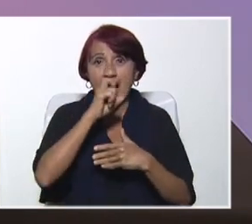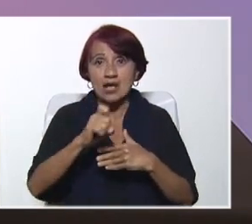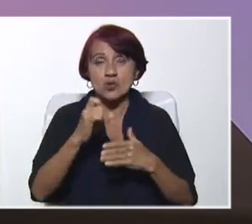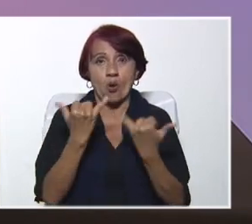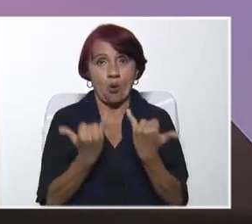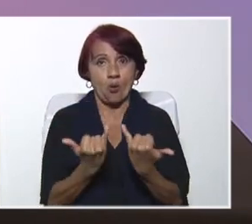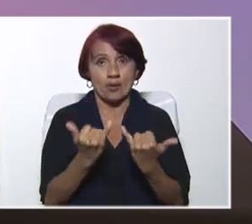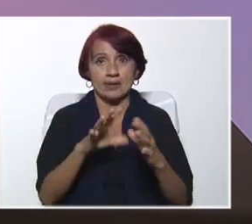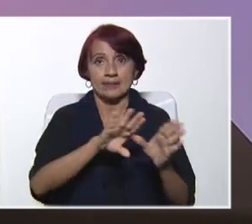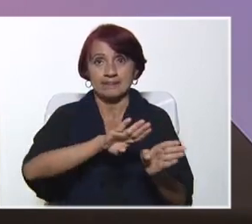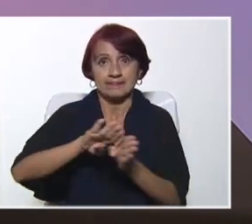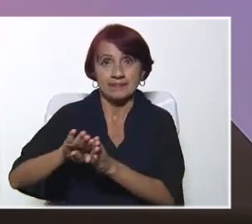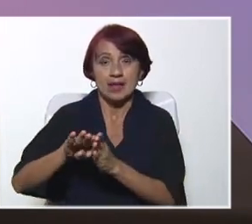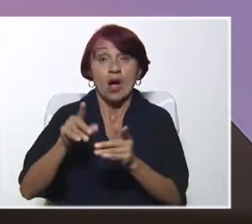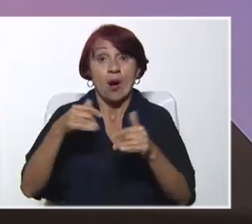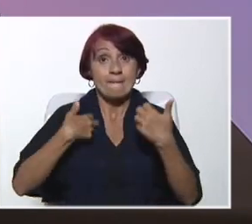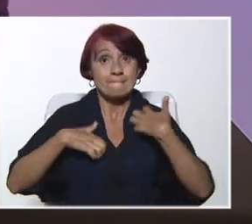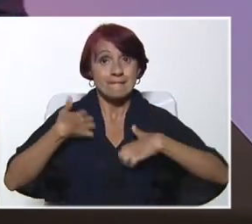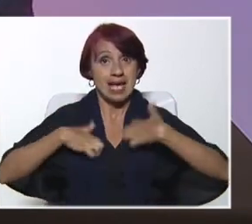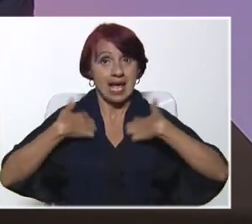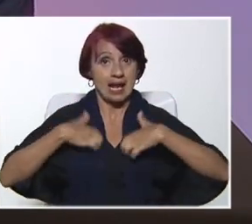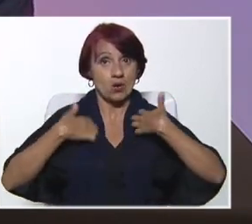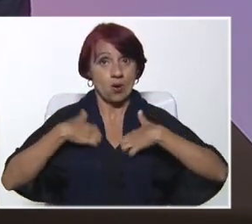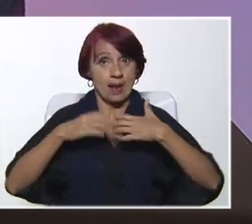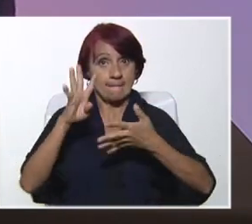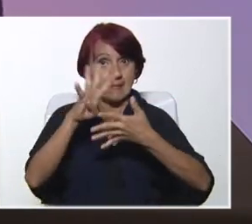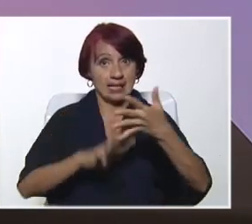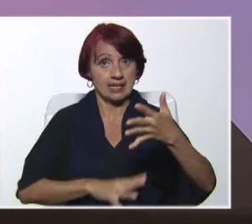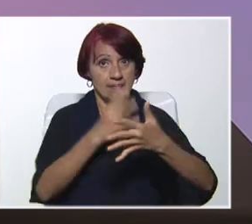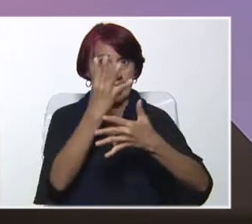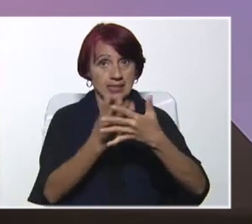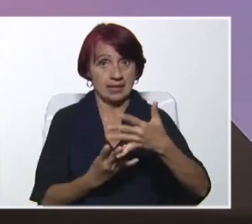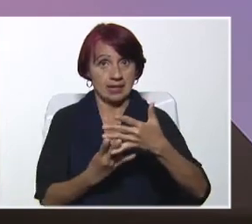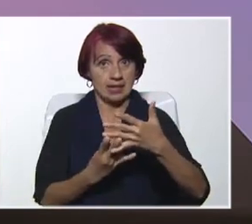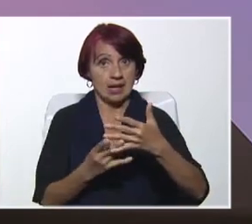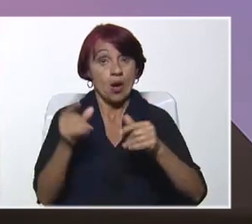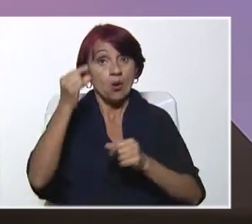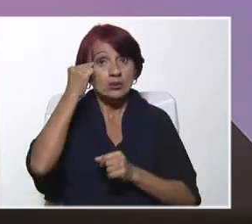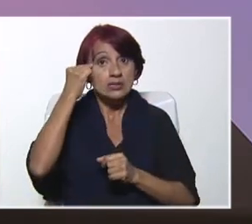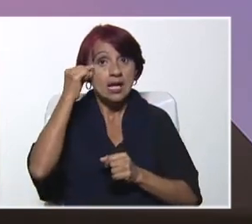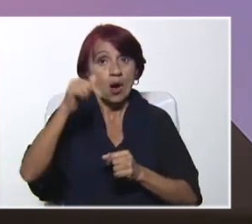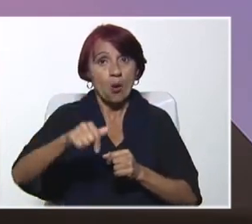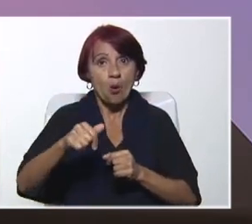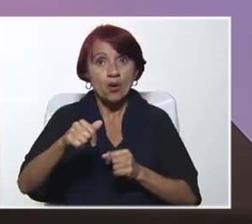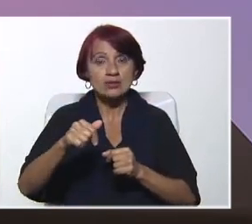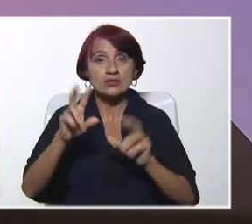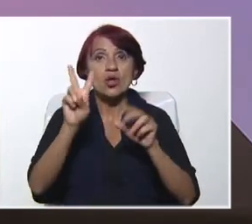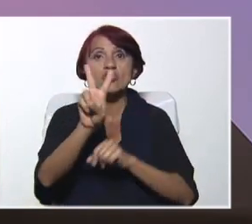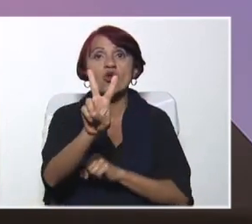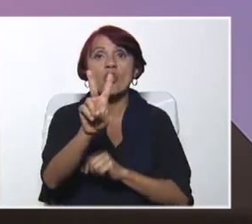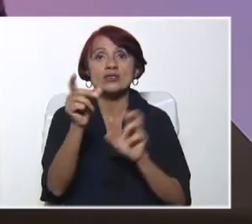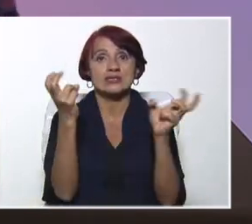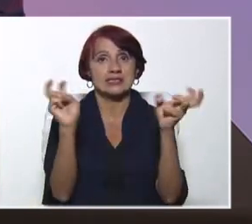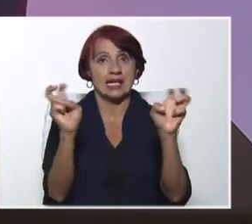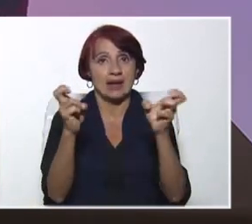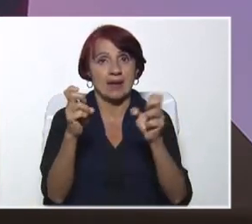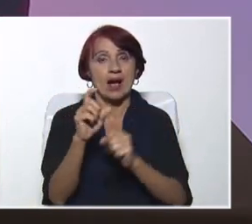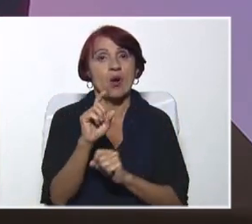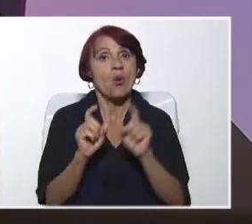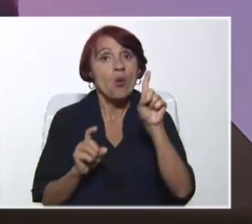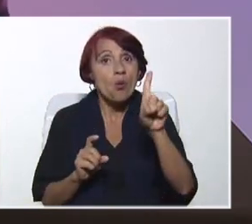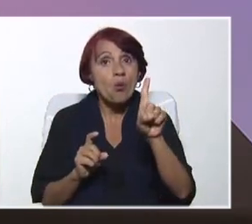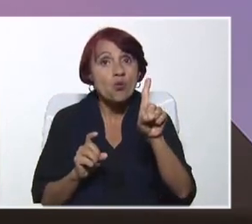bien, hoy es miércoles de matemática. Para el día de hoy vamos a tratar dos temas. En primer